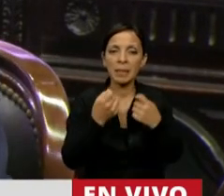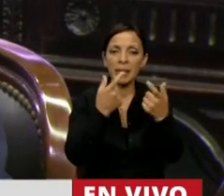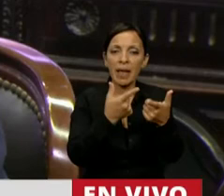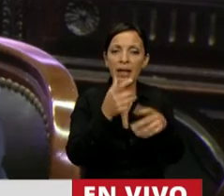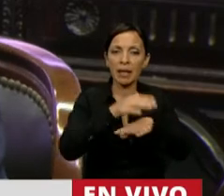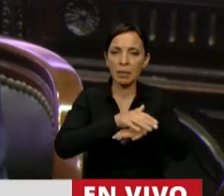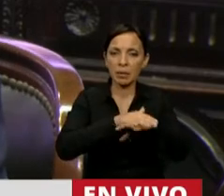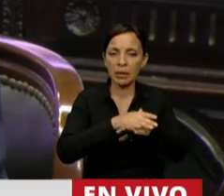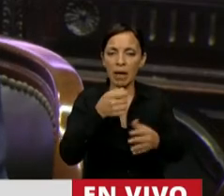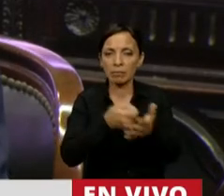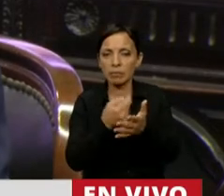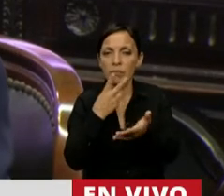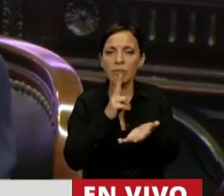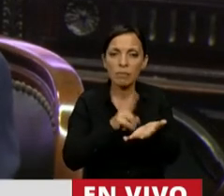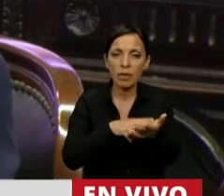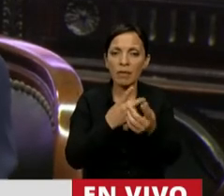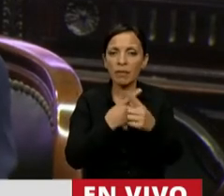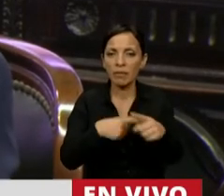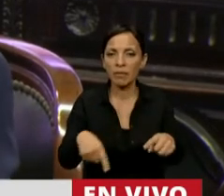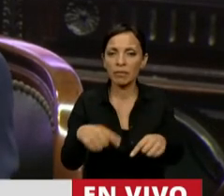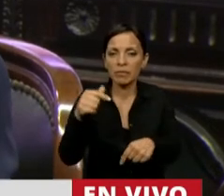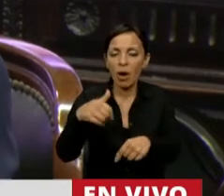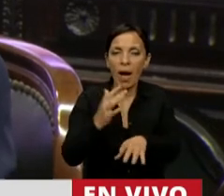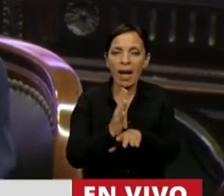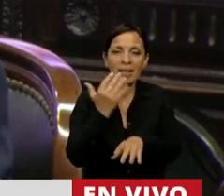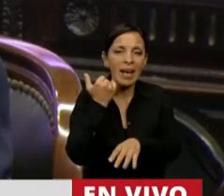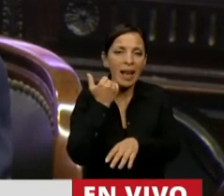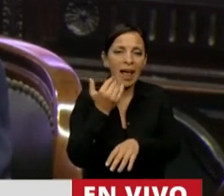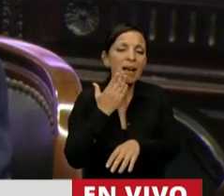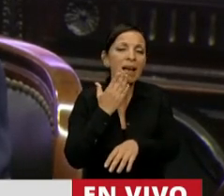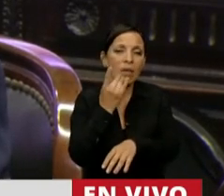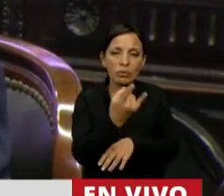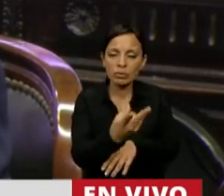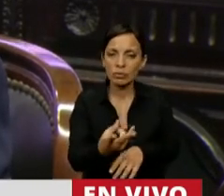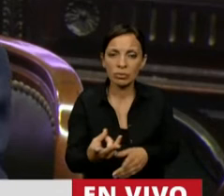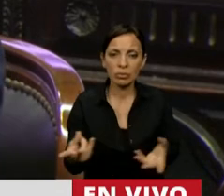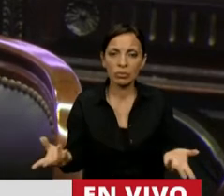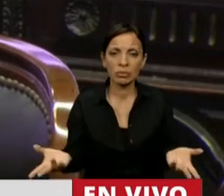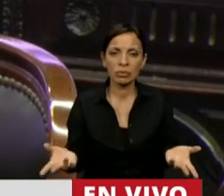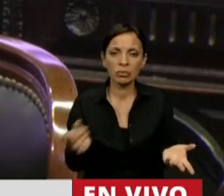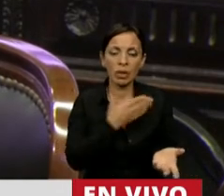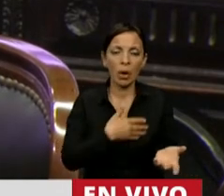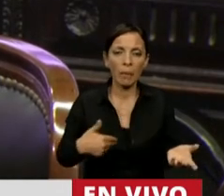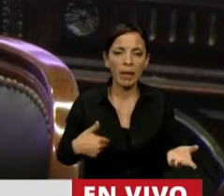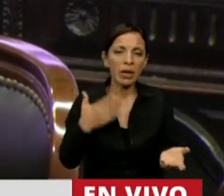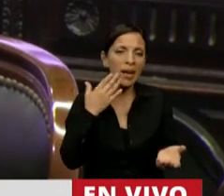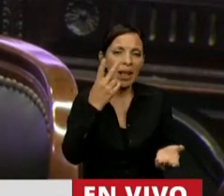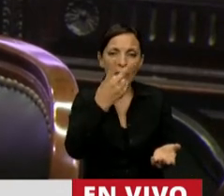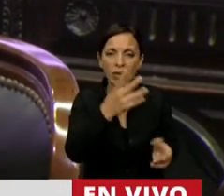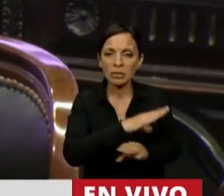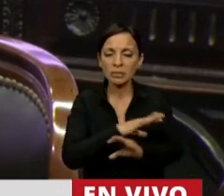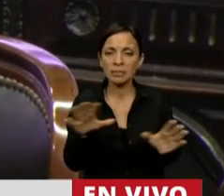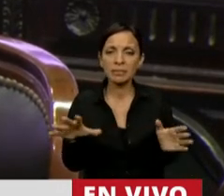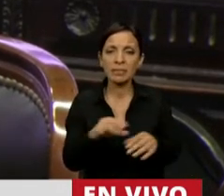fiscal. Hoy tenemos hipocresía fiscal del gobierno. Consuman el